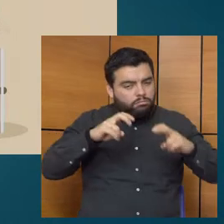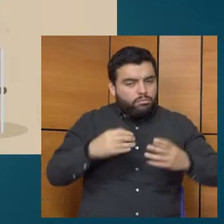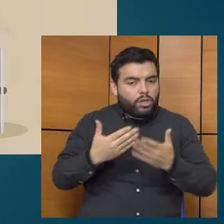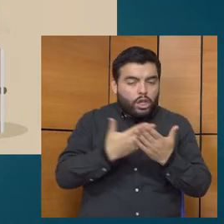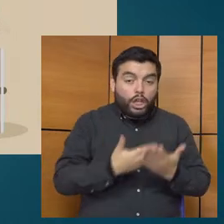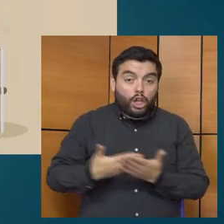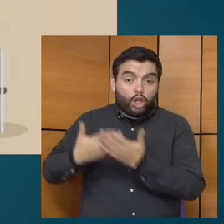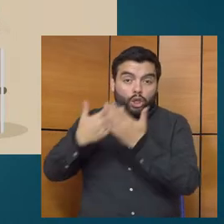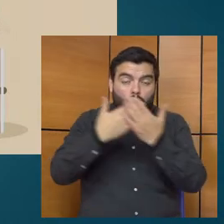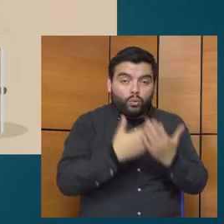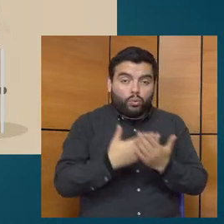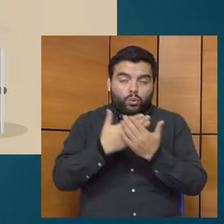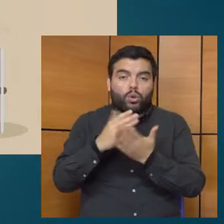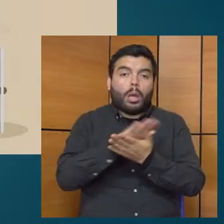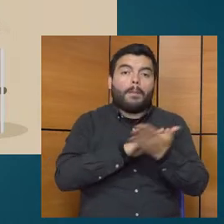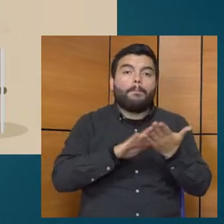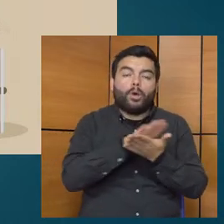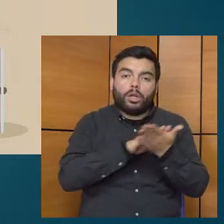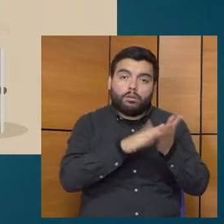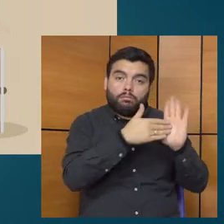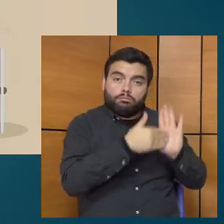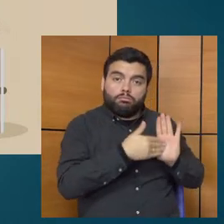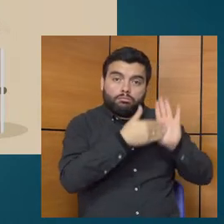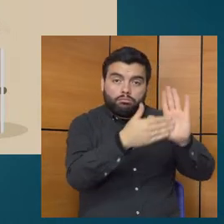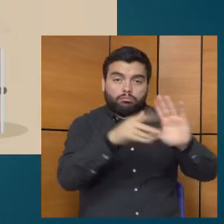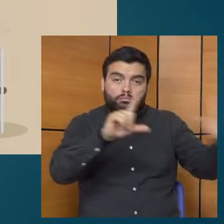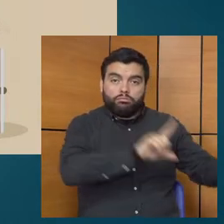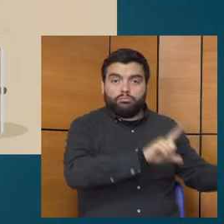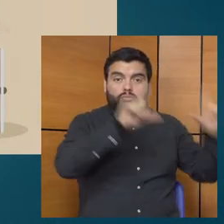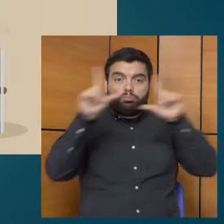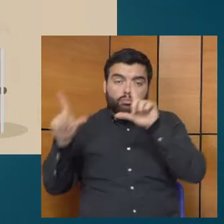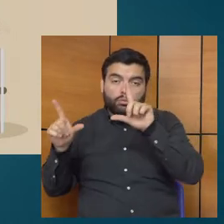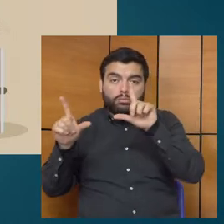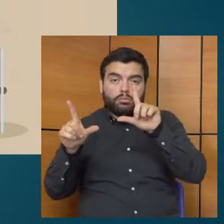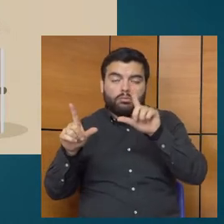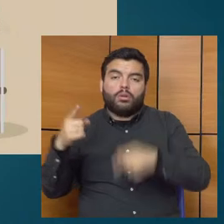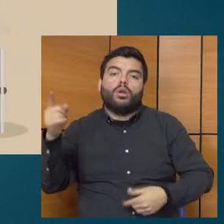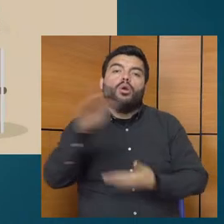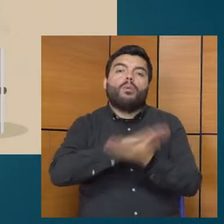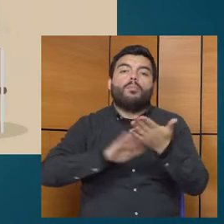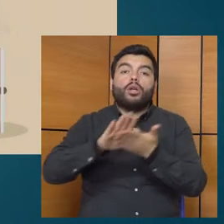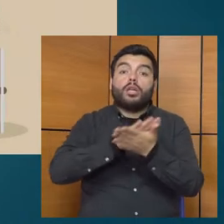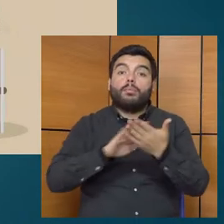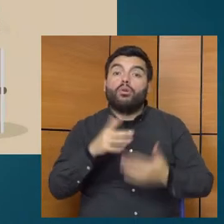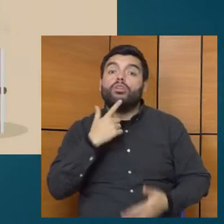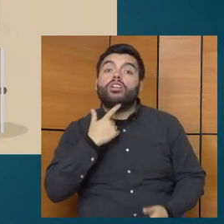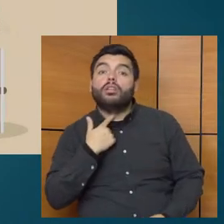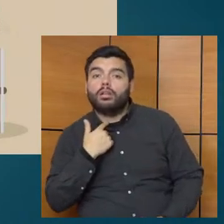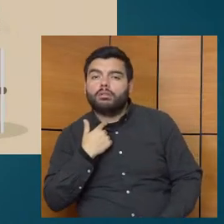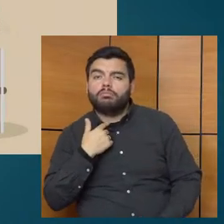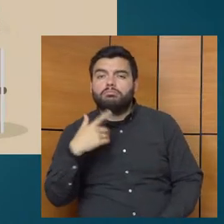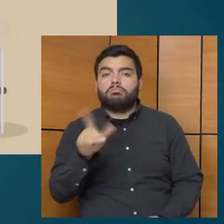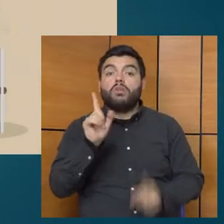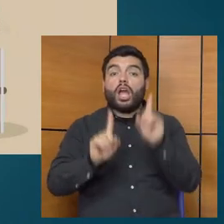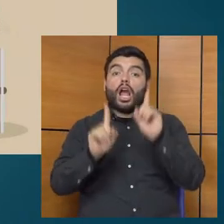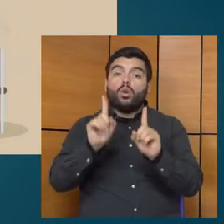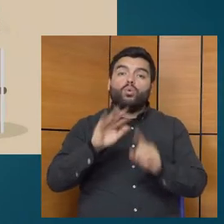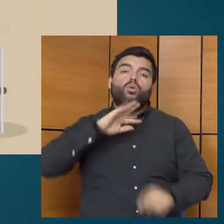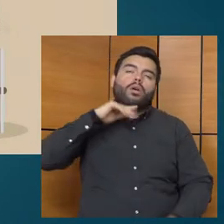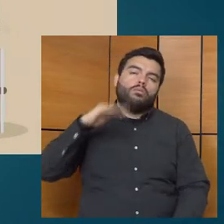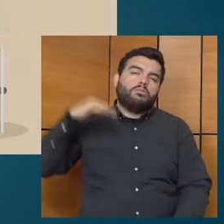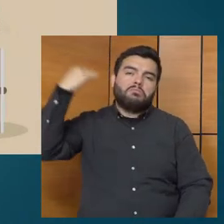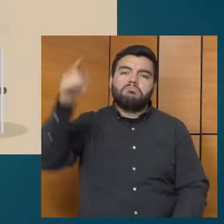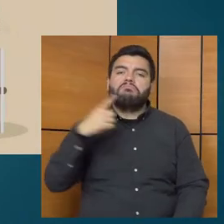principales razones que podemos ver en esta, en este cuadro, ¿no? La falta de interés muchas veces, algunos tienen poco interés en estas nuevas